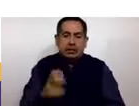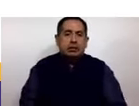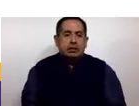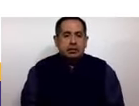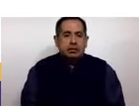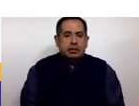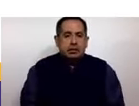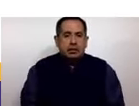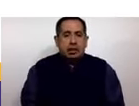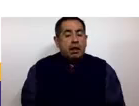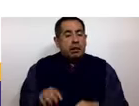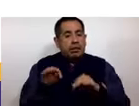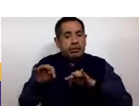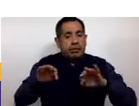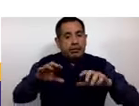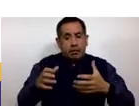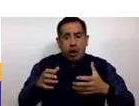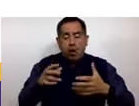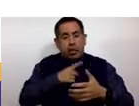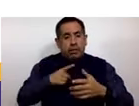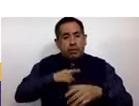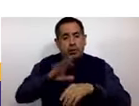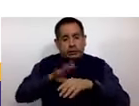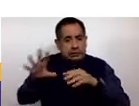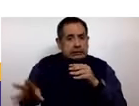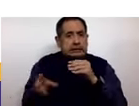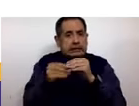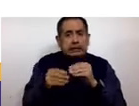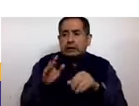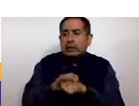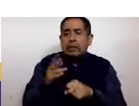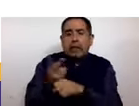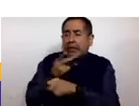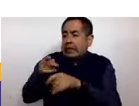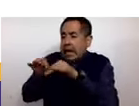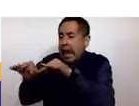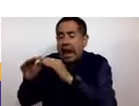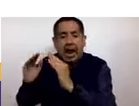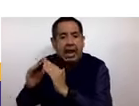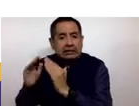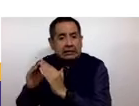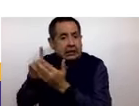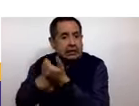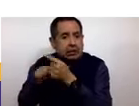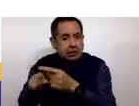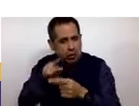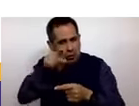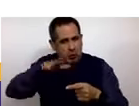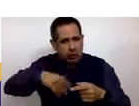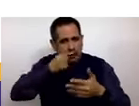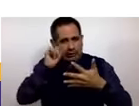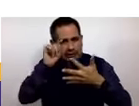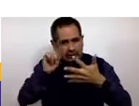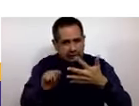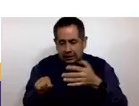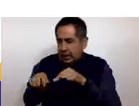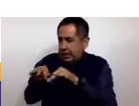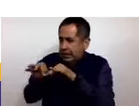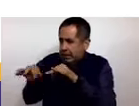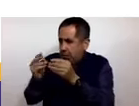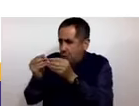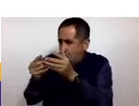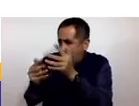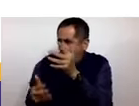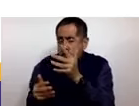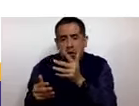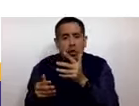trabajo público habría que añadir lo que sucede en la casa y que no se asimila como trabajo, porque nos